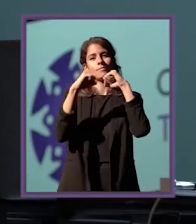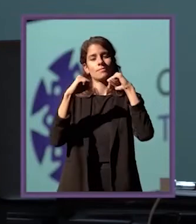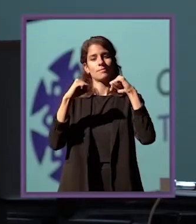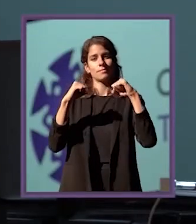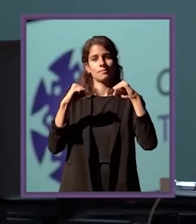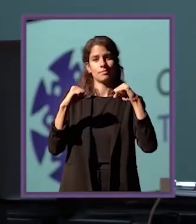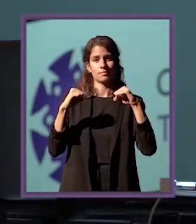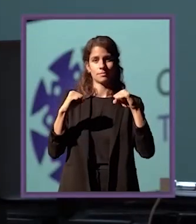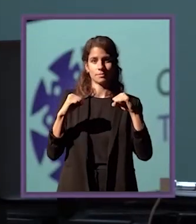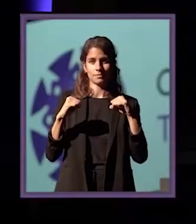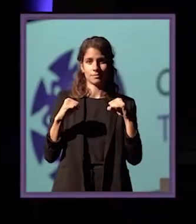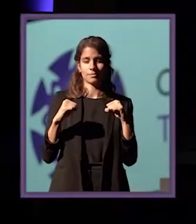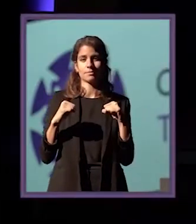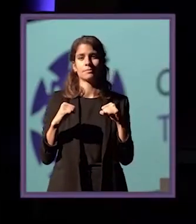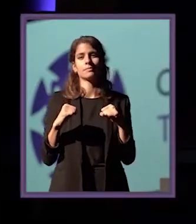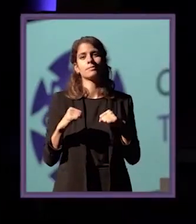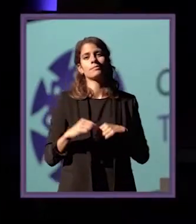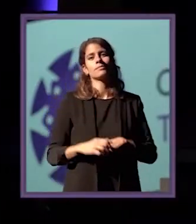mañana.